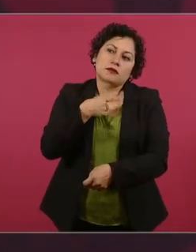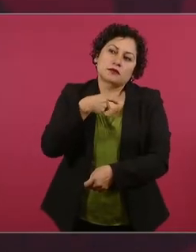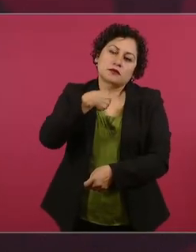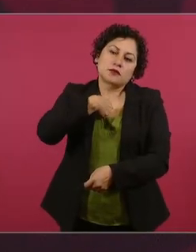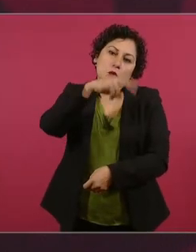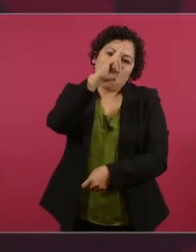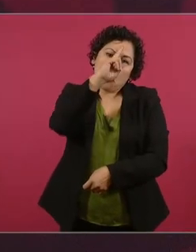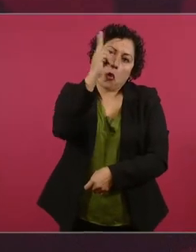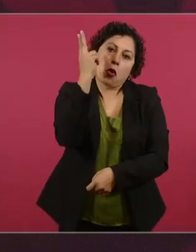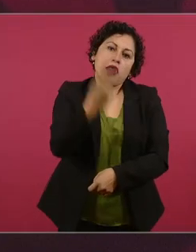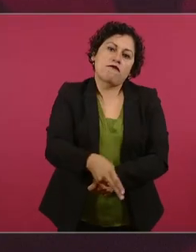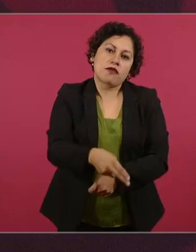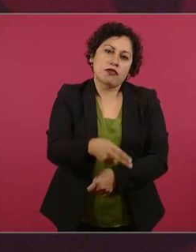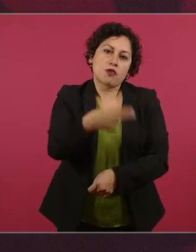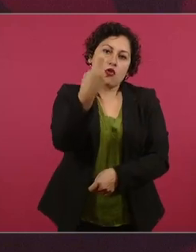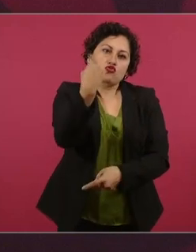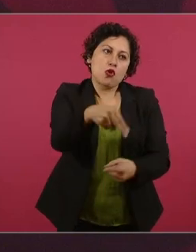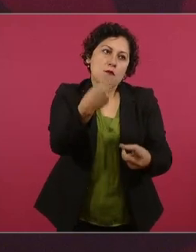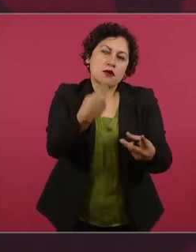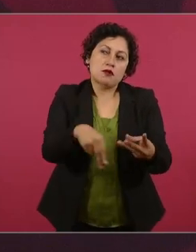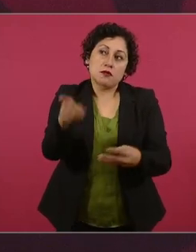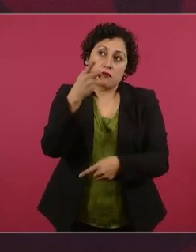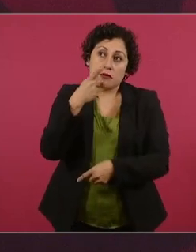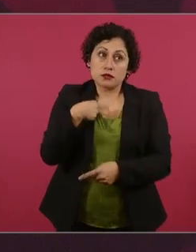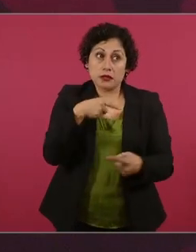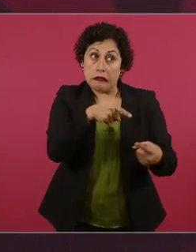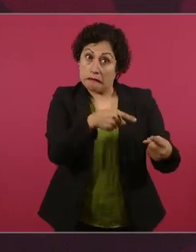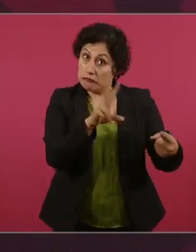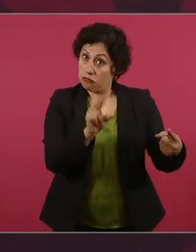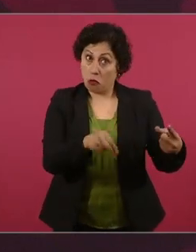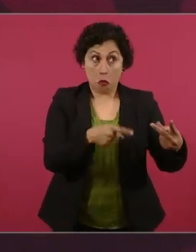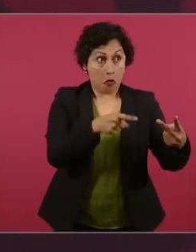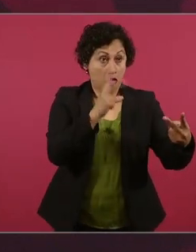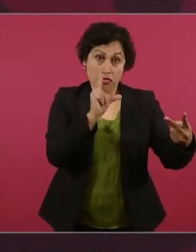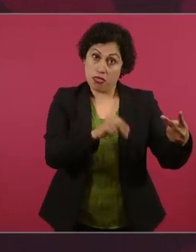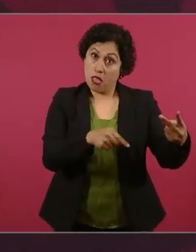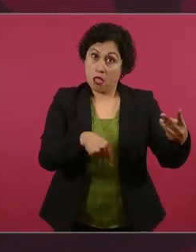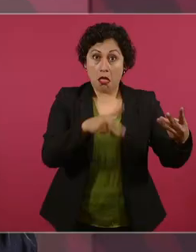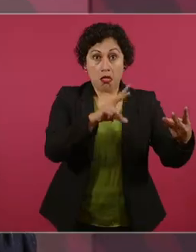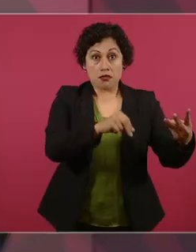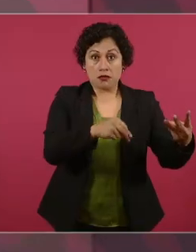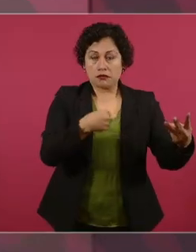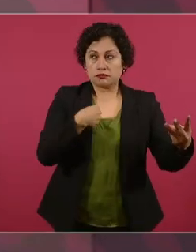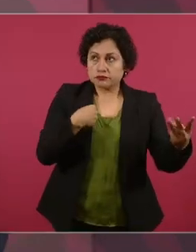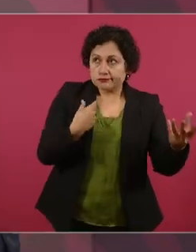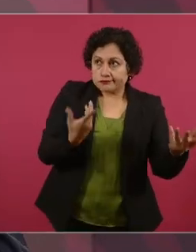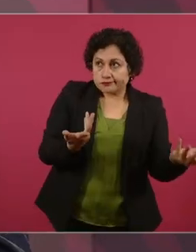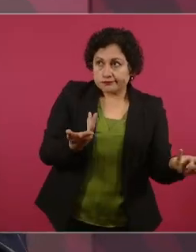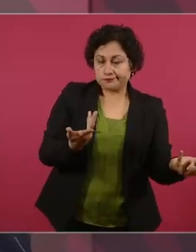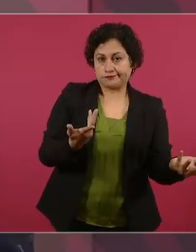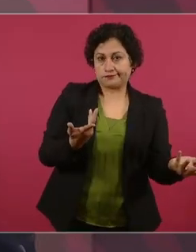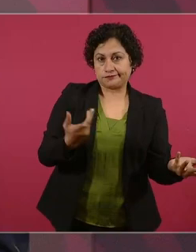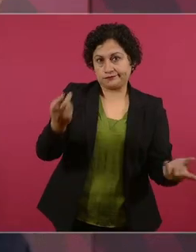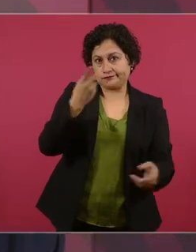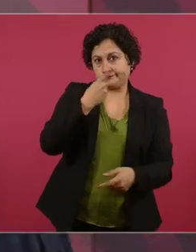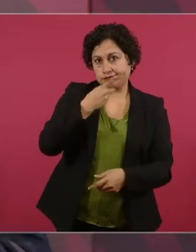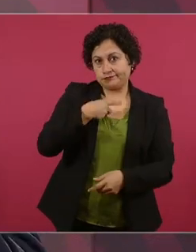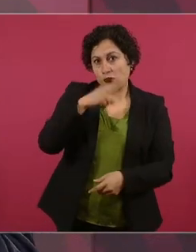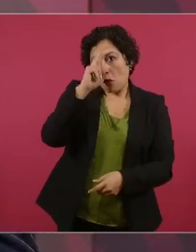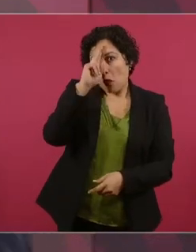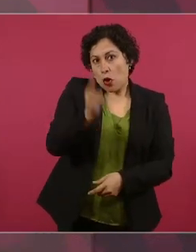hablar de las personas, de algunos, se amparan y dicen que no te mencione.